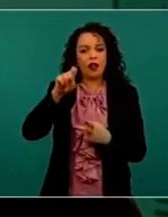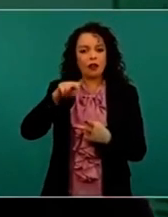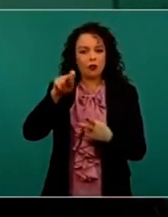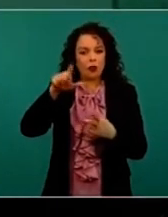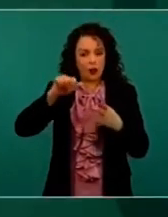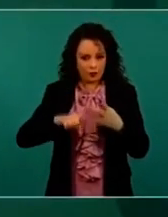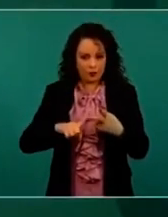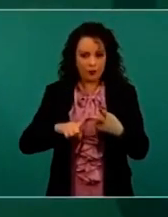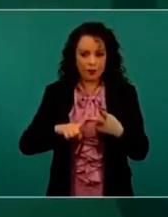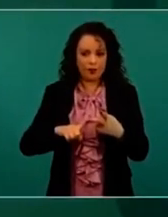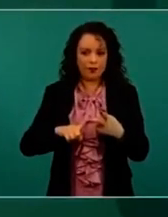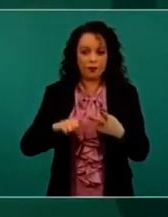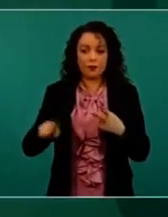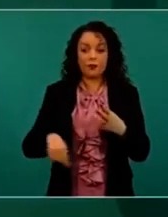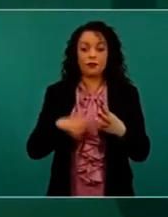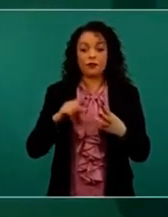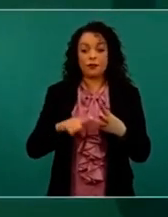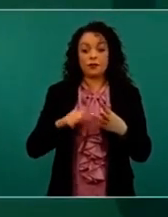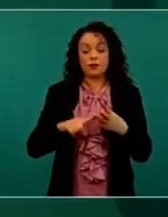y ahí está Julio.